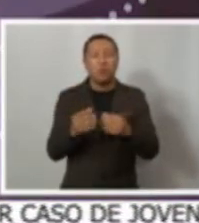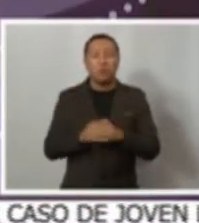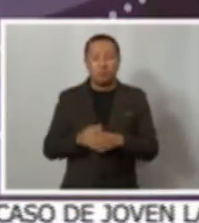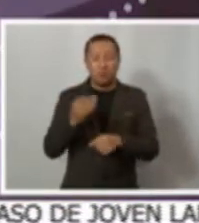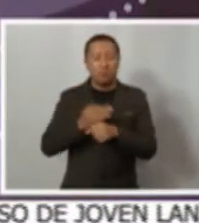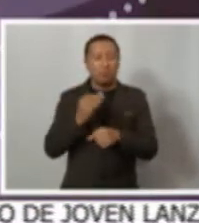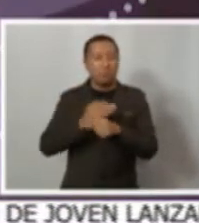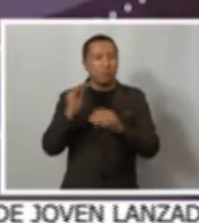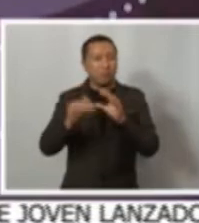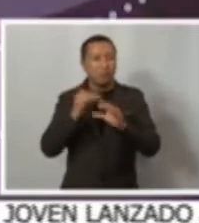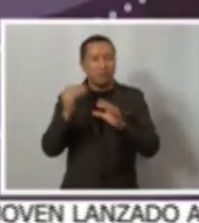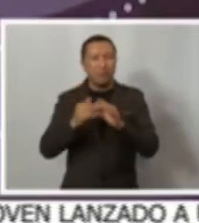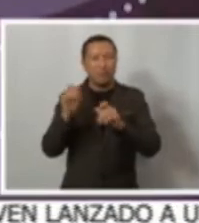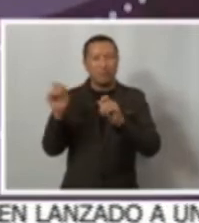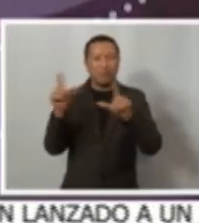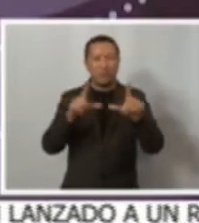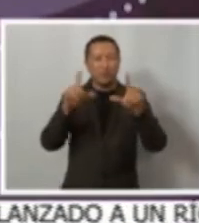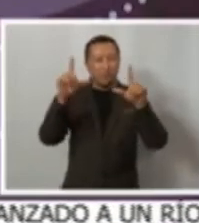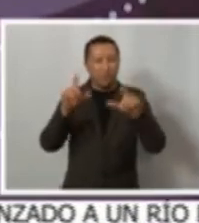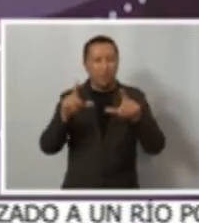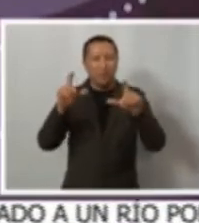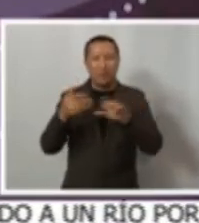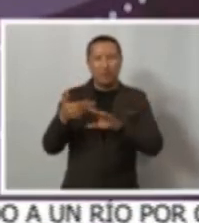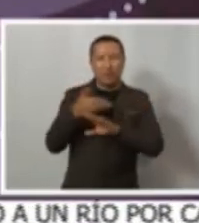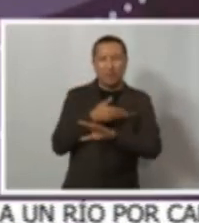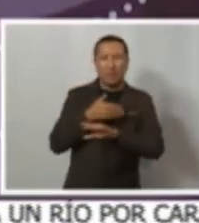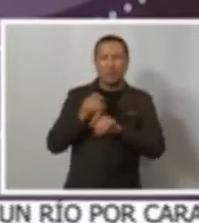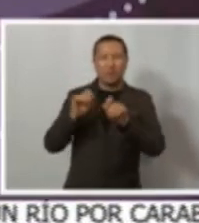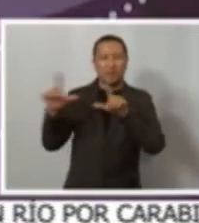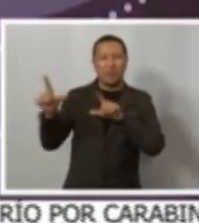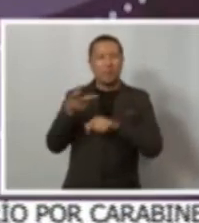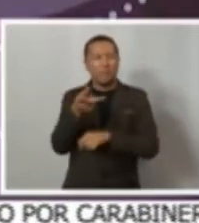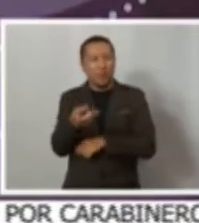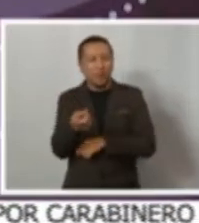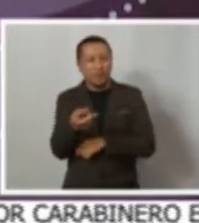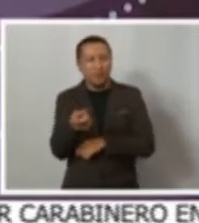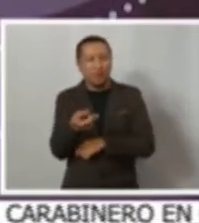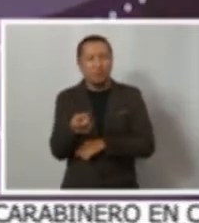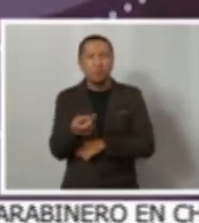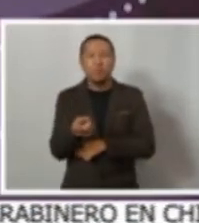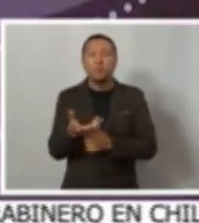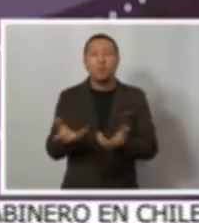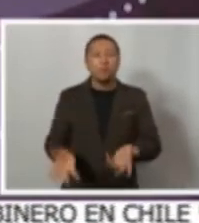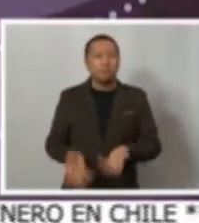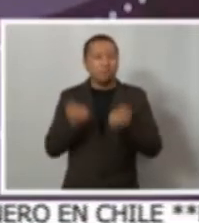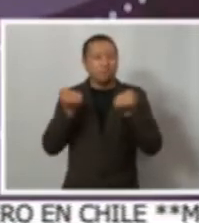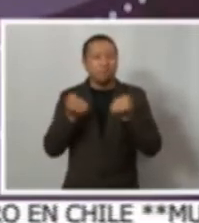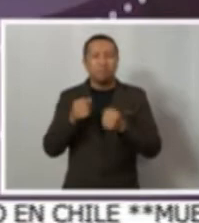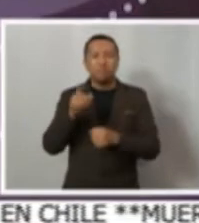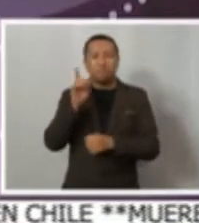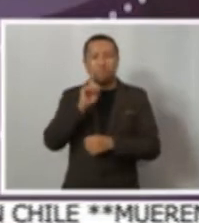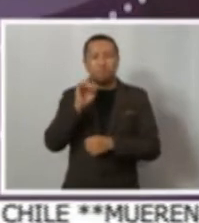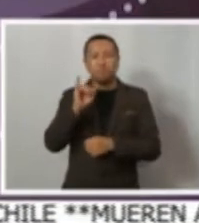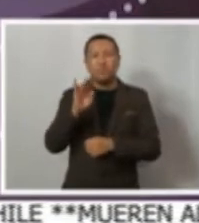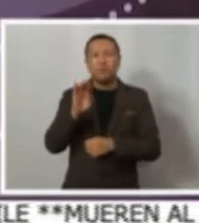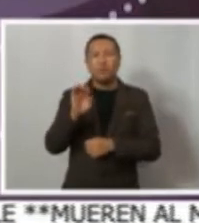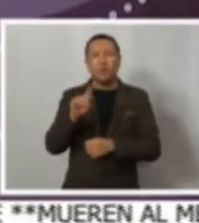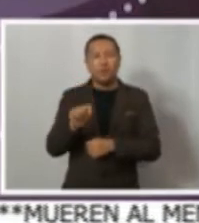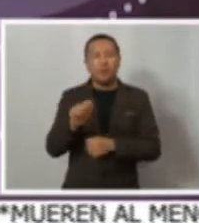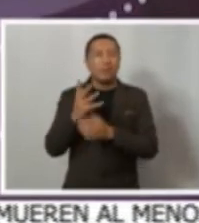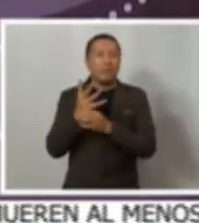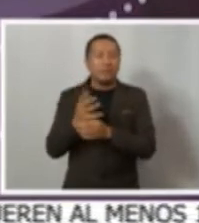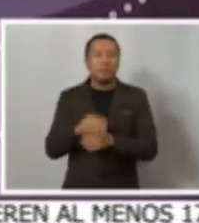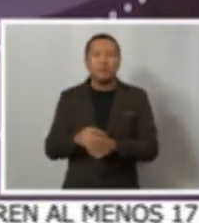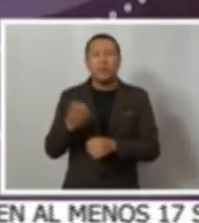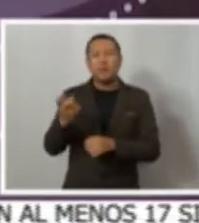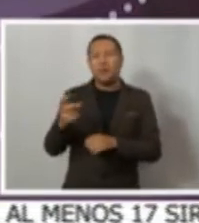nos digan la foto que le mostraba antes del corte de los perritos que fueron rescatados. Yvette Paul nos dice, esa foto es de Tierra